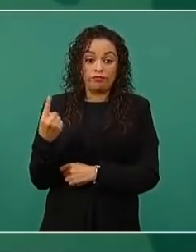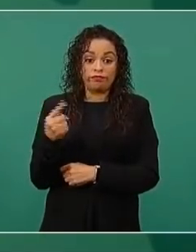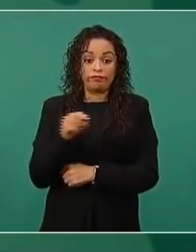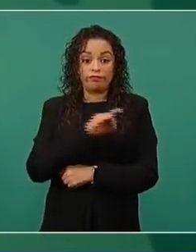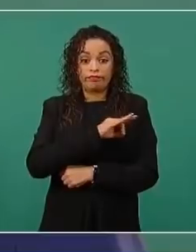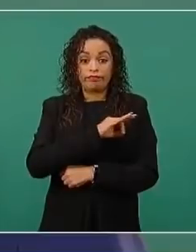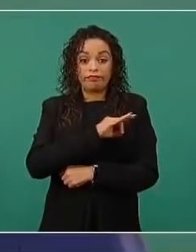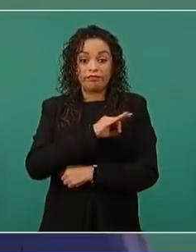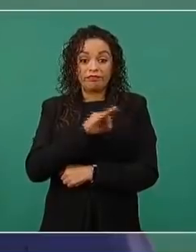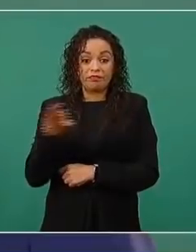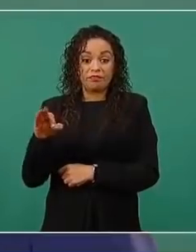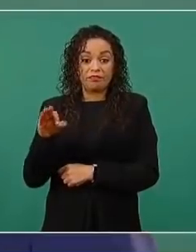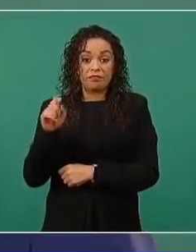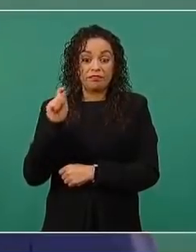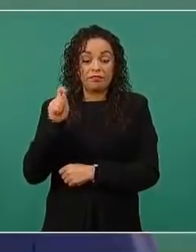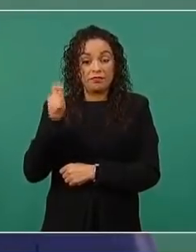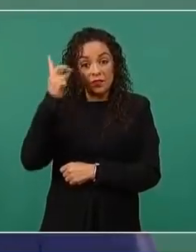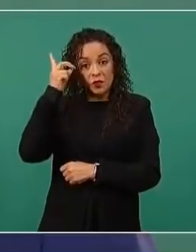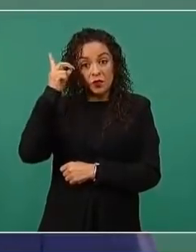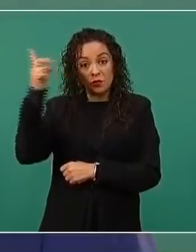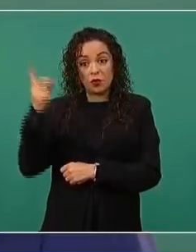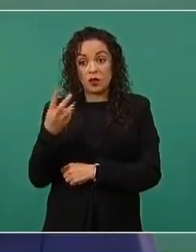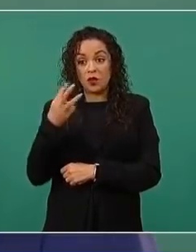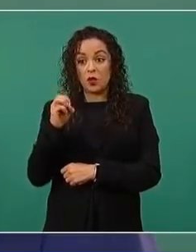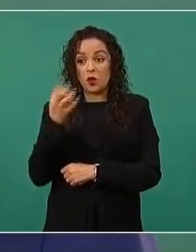3, 4 millones de hectáreas.